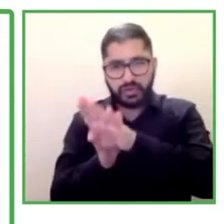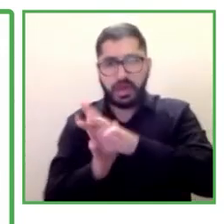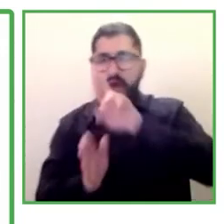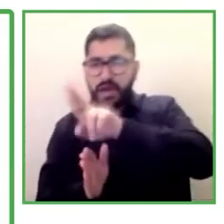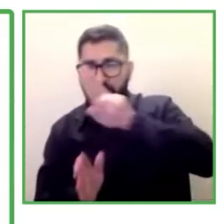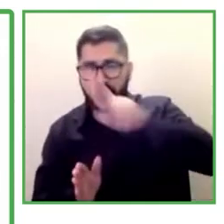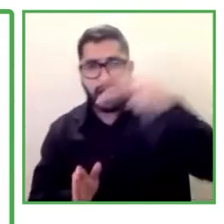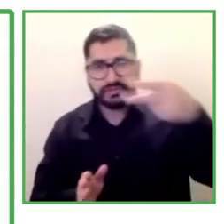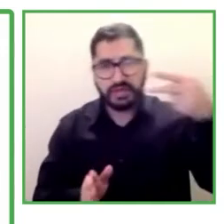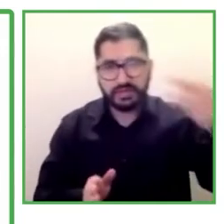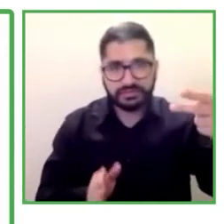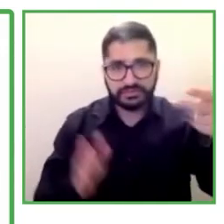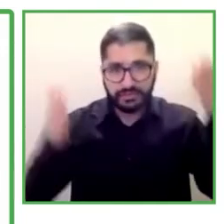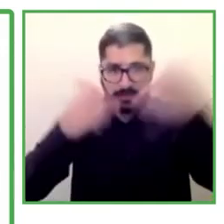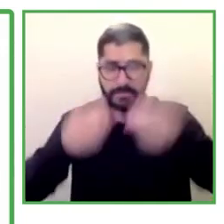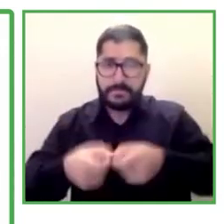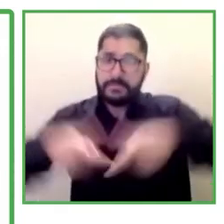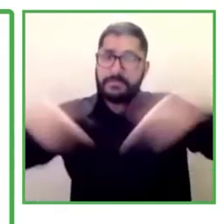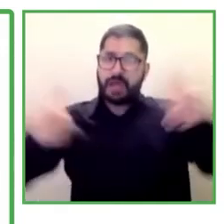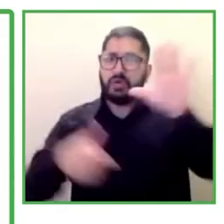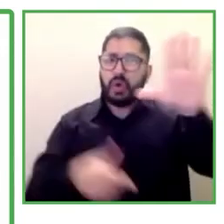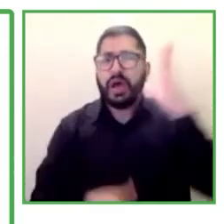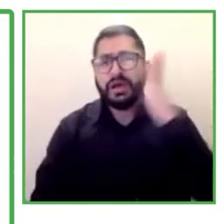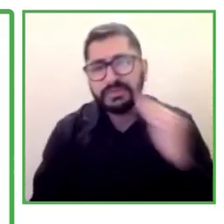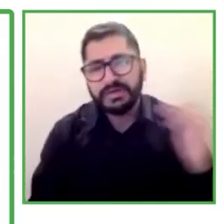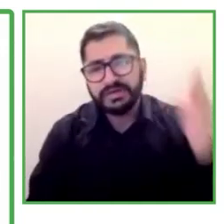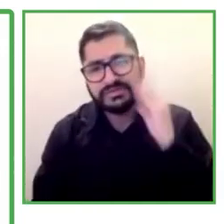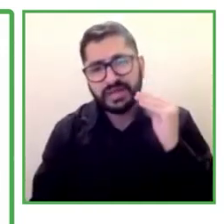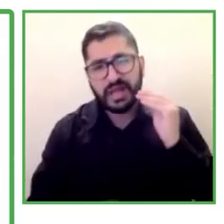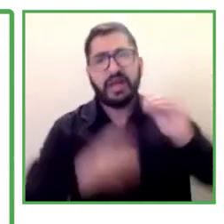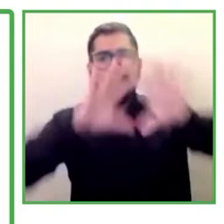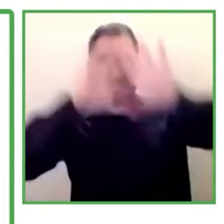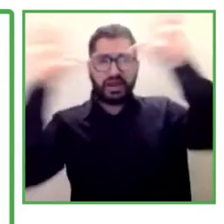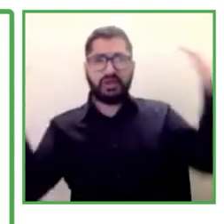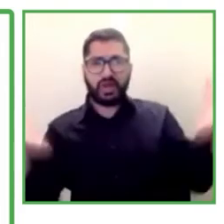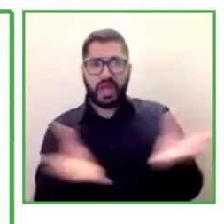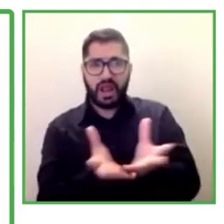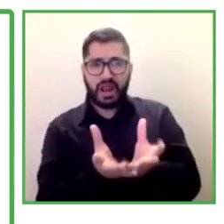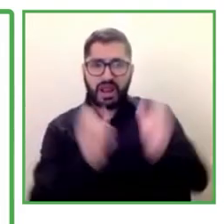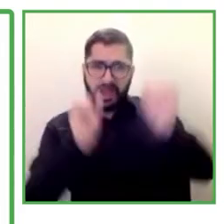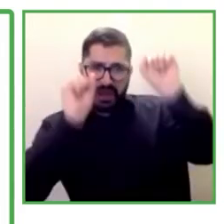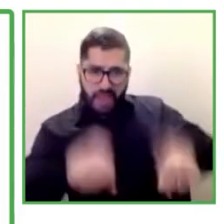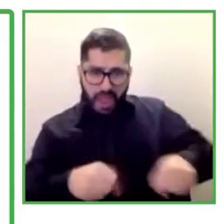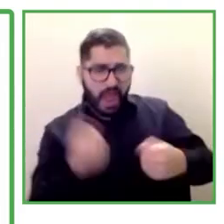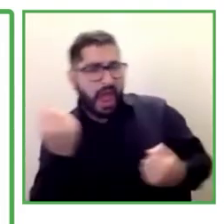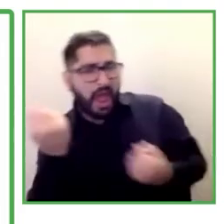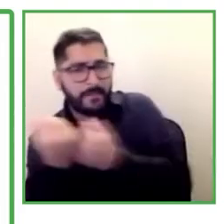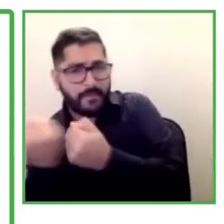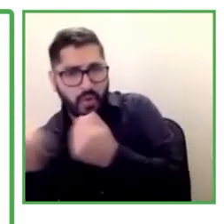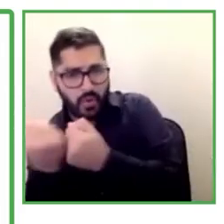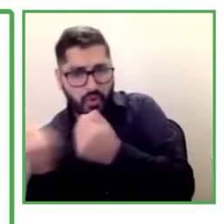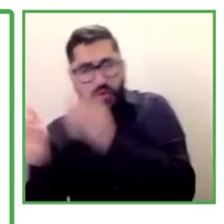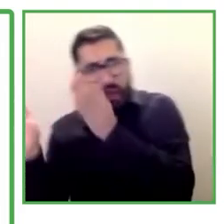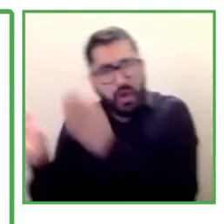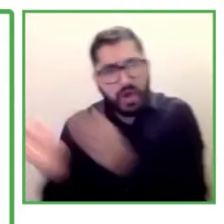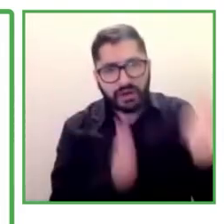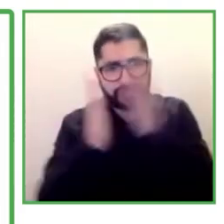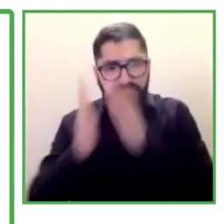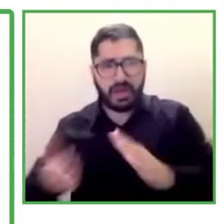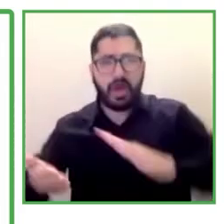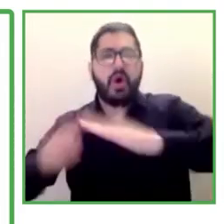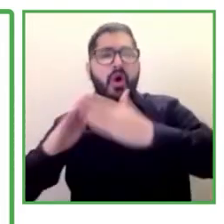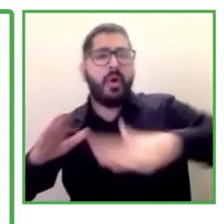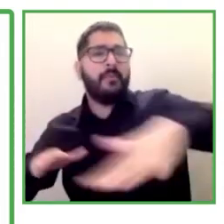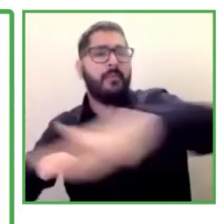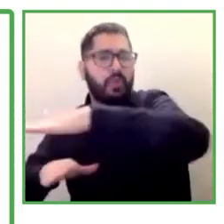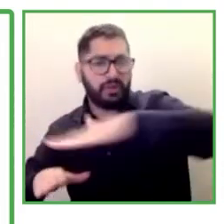internacional, apoyando y trabajando con organizaciones de personas con discapacidad y en la gestión de programas que están relacionados